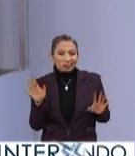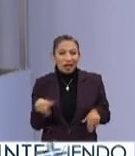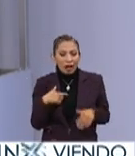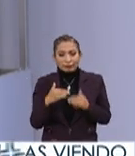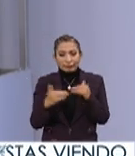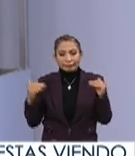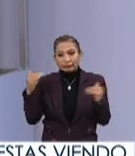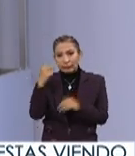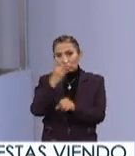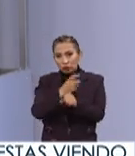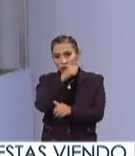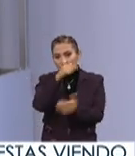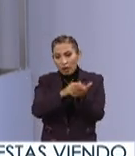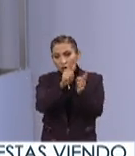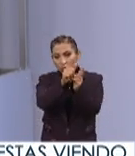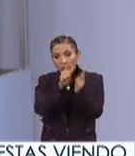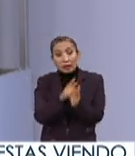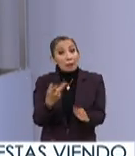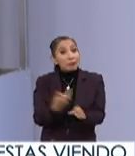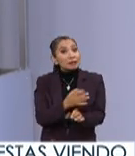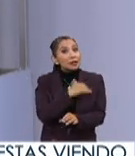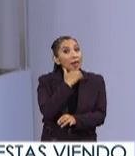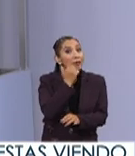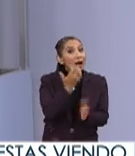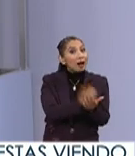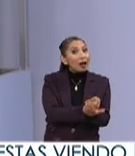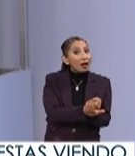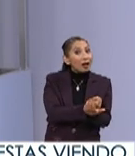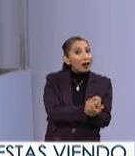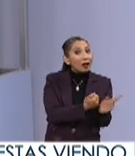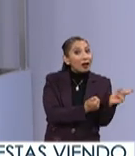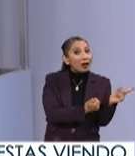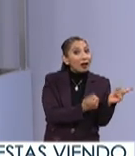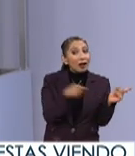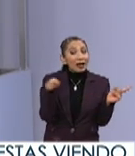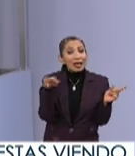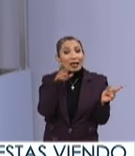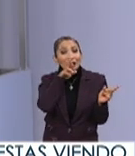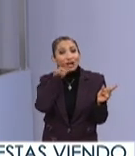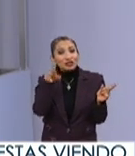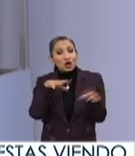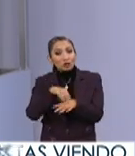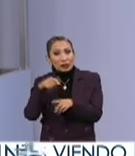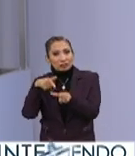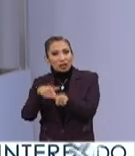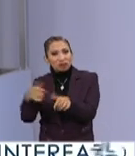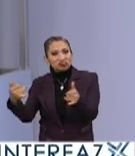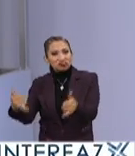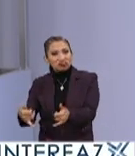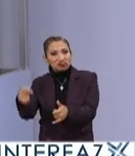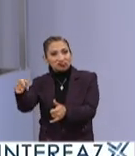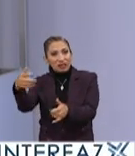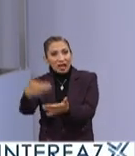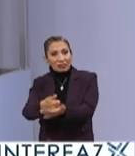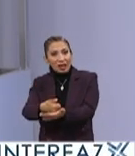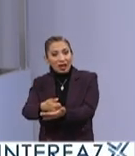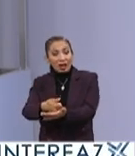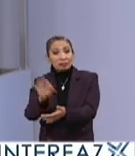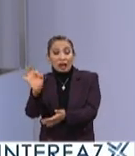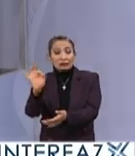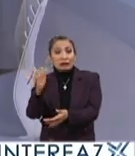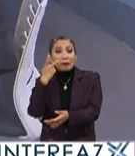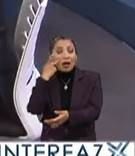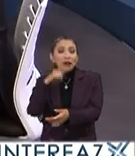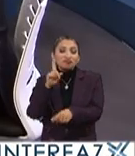estaría avanzando como segundo lugar de grupo. ¿Qué pasaría si Alemania gana y el resultado de Suecia se mantiene así? Entonces tenemos que ir tal vez